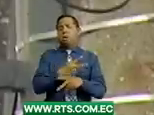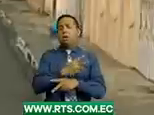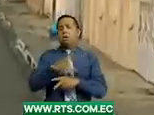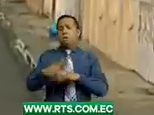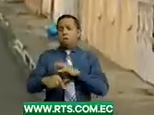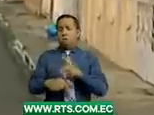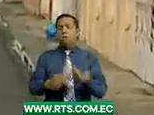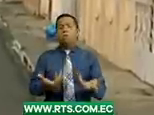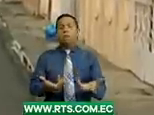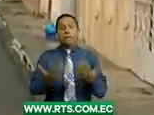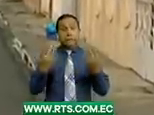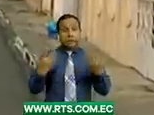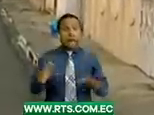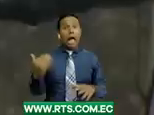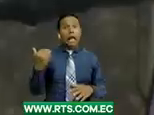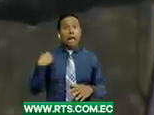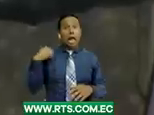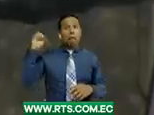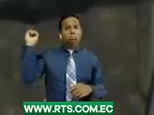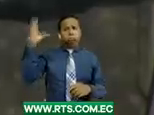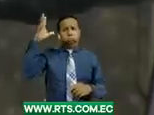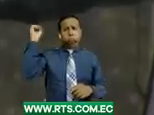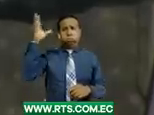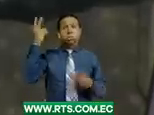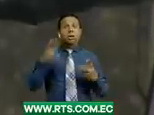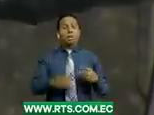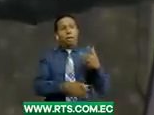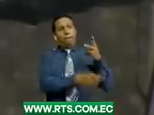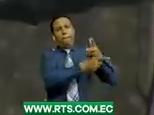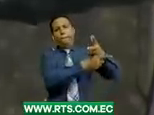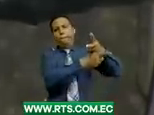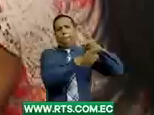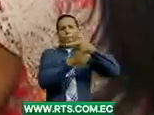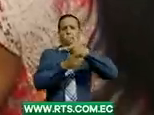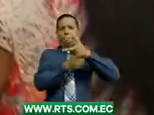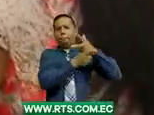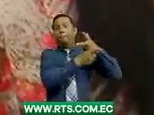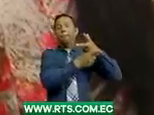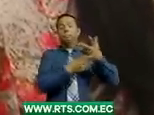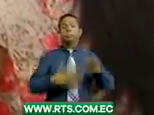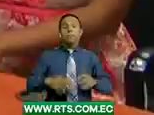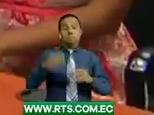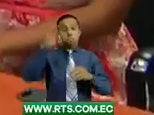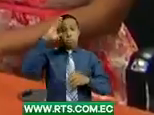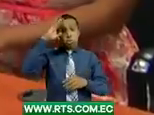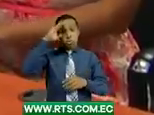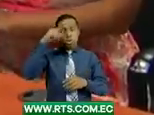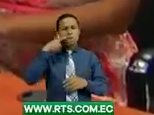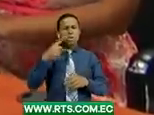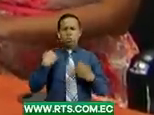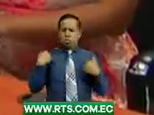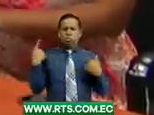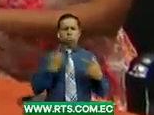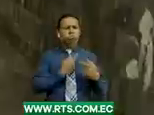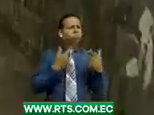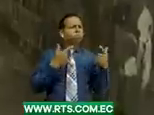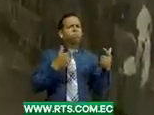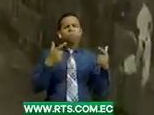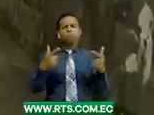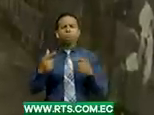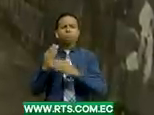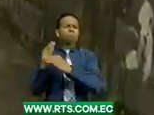Por eso han colocado alarmas comunitarias y cámaras de seguridad. La policía asevera que está trabajando en la zona para combatir el